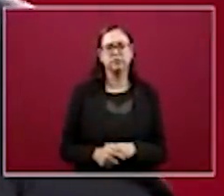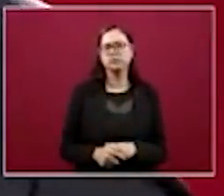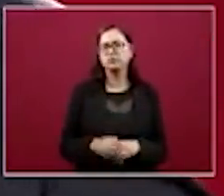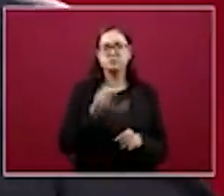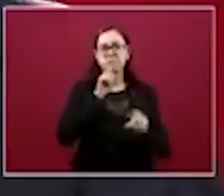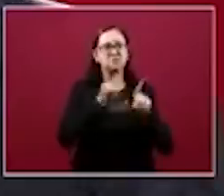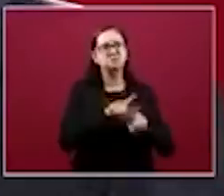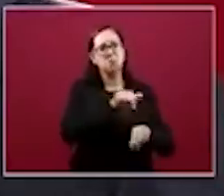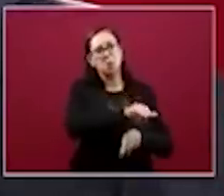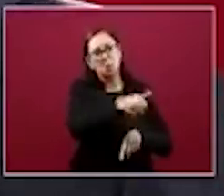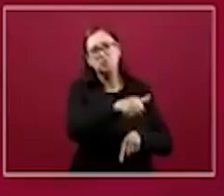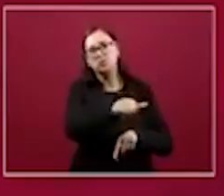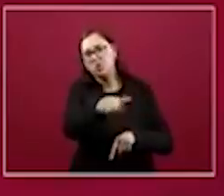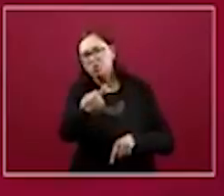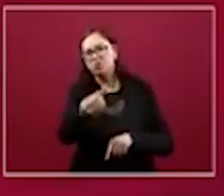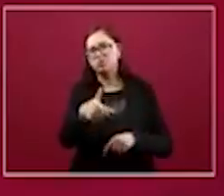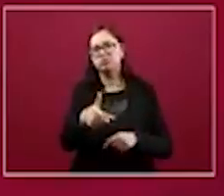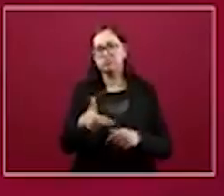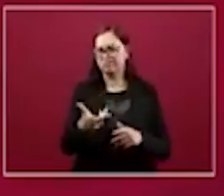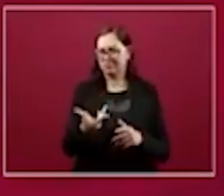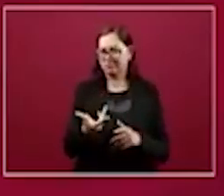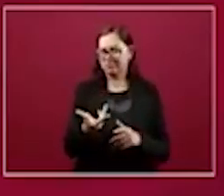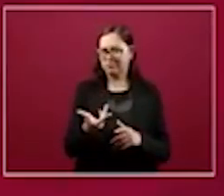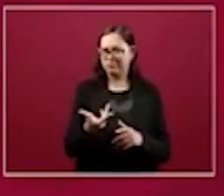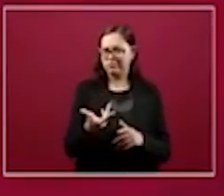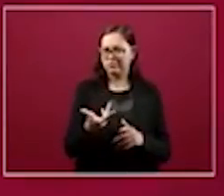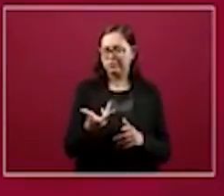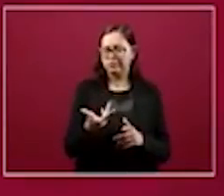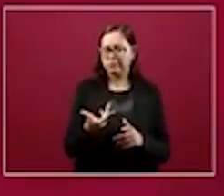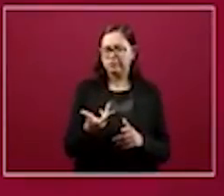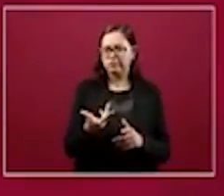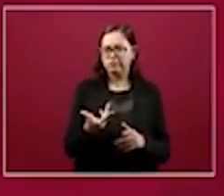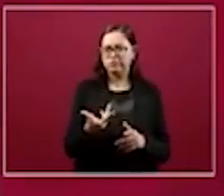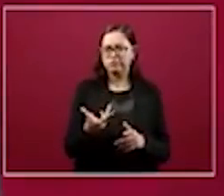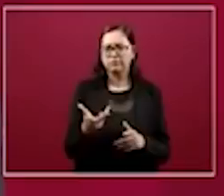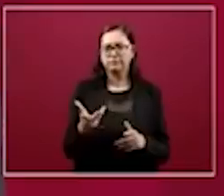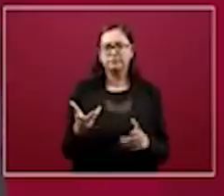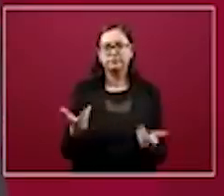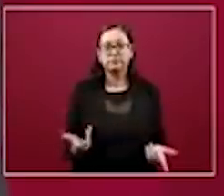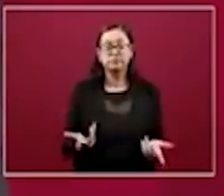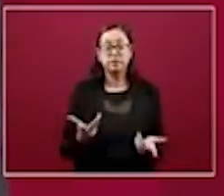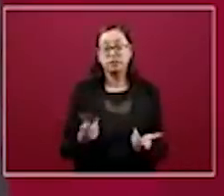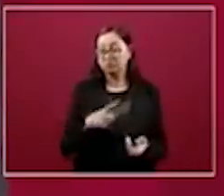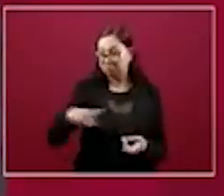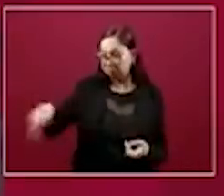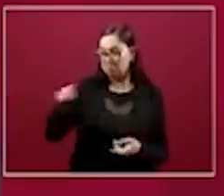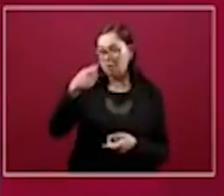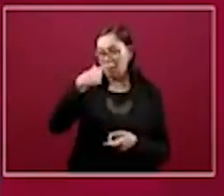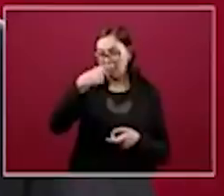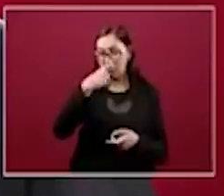en otros casos. Yo les hablaba de que de todos los proveedores registrados,